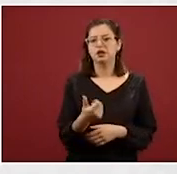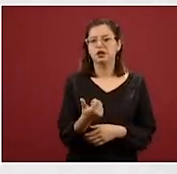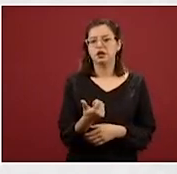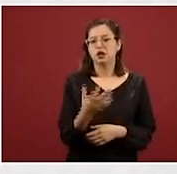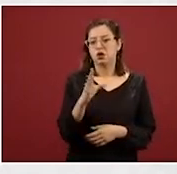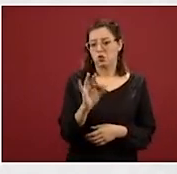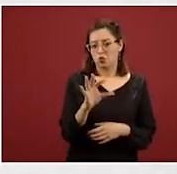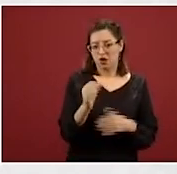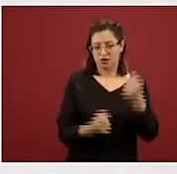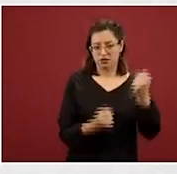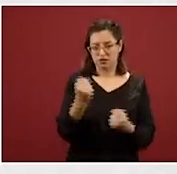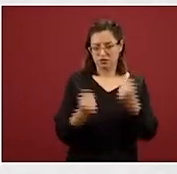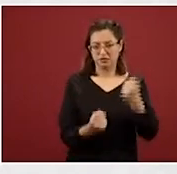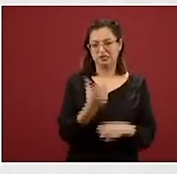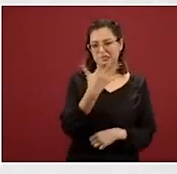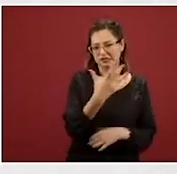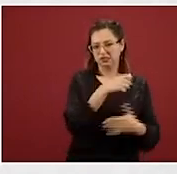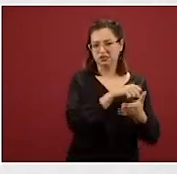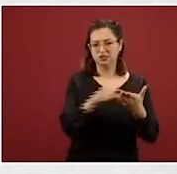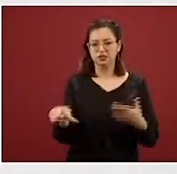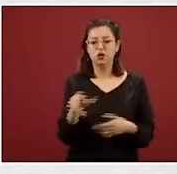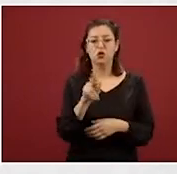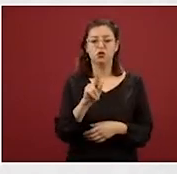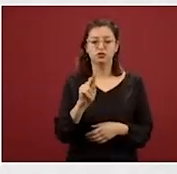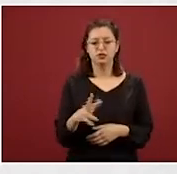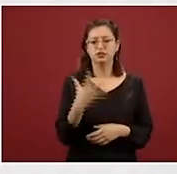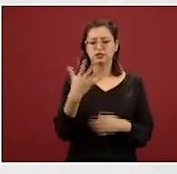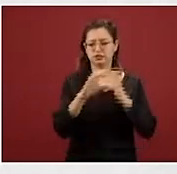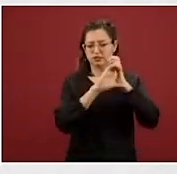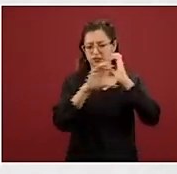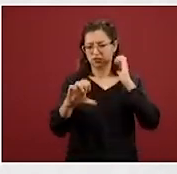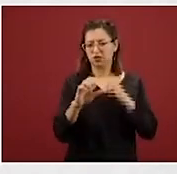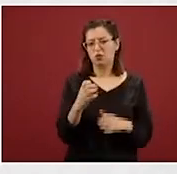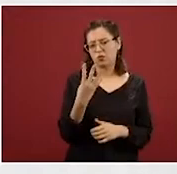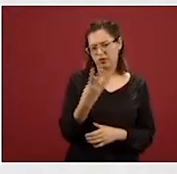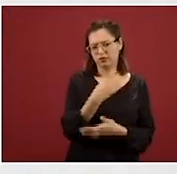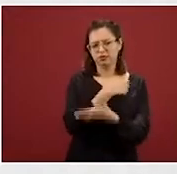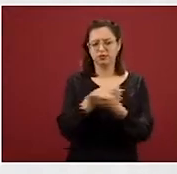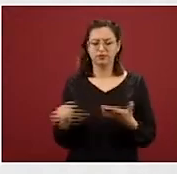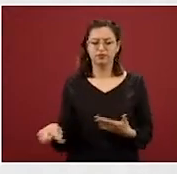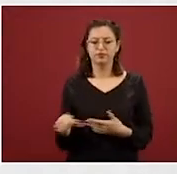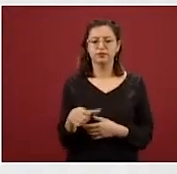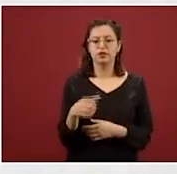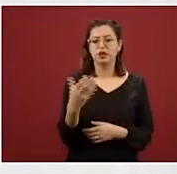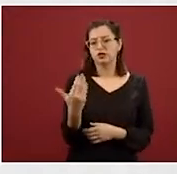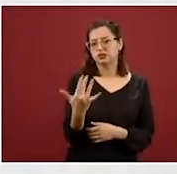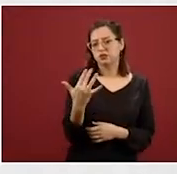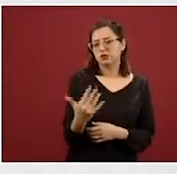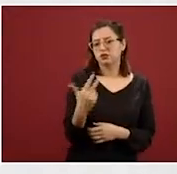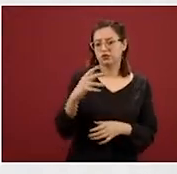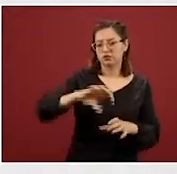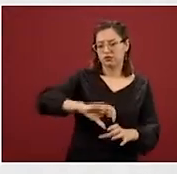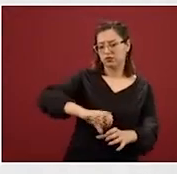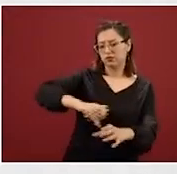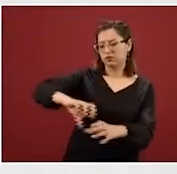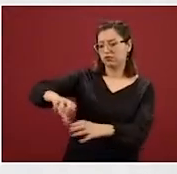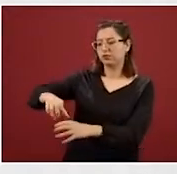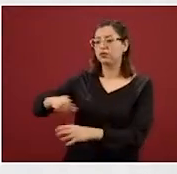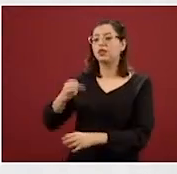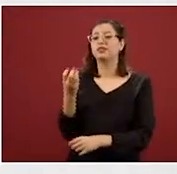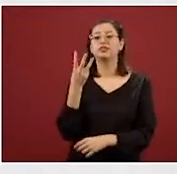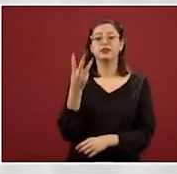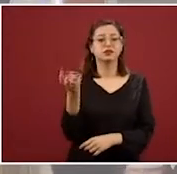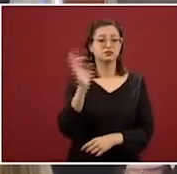de 40, 4 autotanques de 82, y de 56 lotes encontramos el